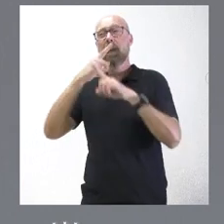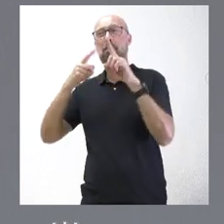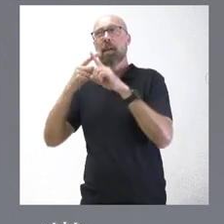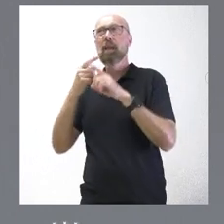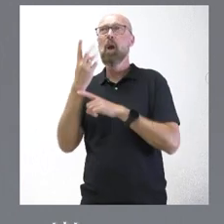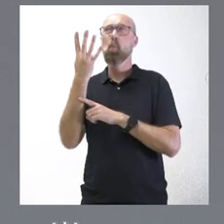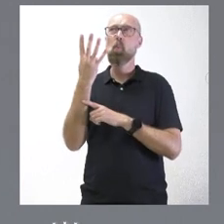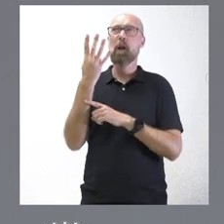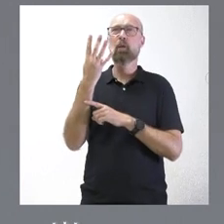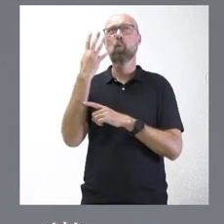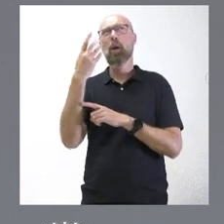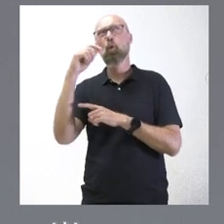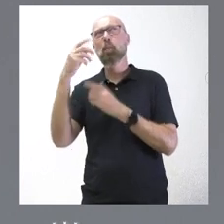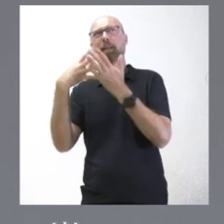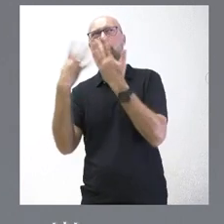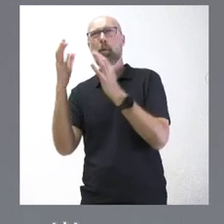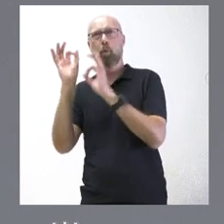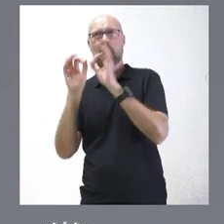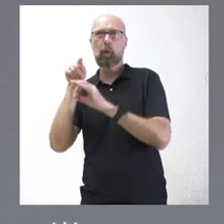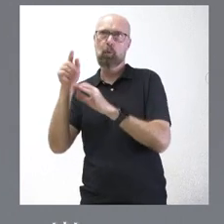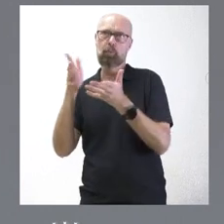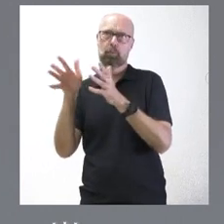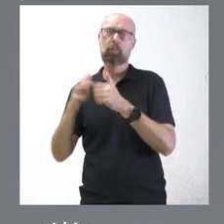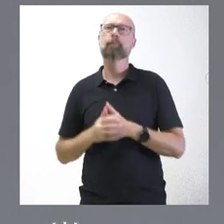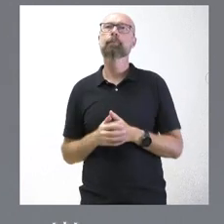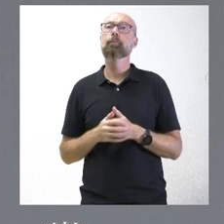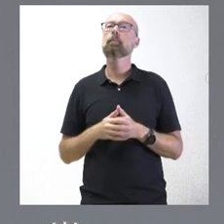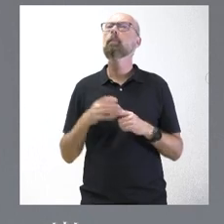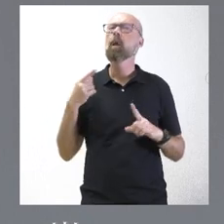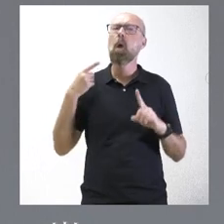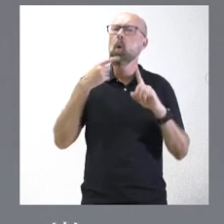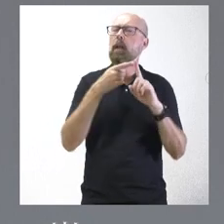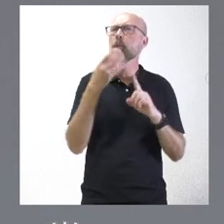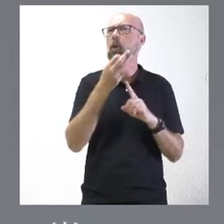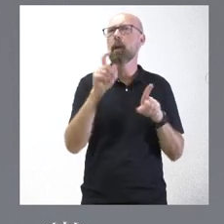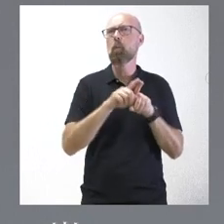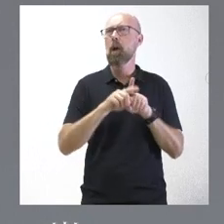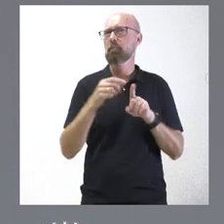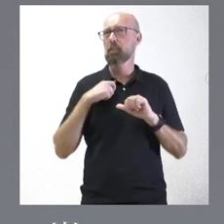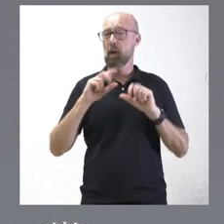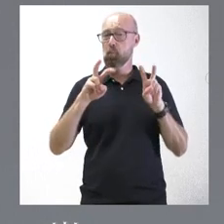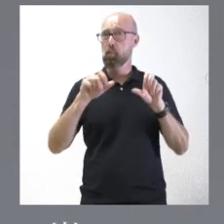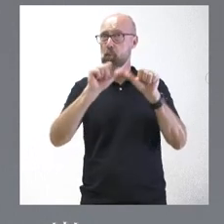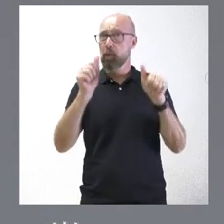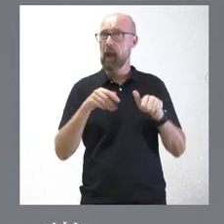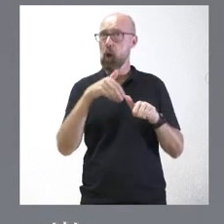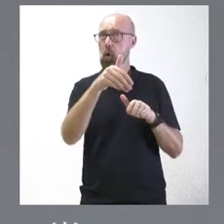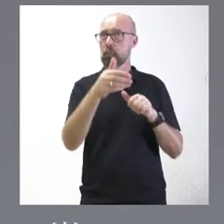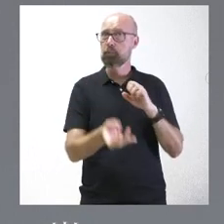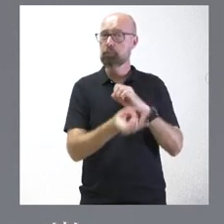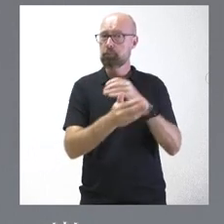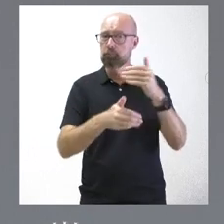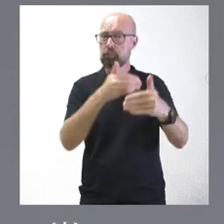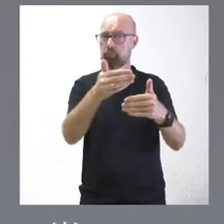44 19 el objetivo es con el nuevo modelo que estamos implantando el combinar